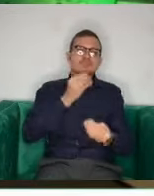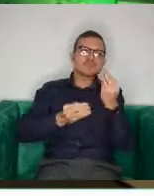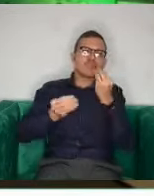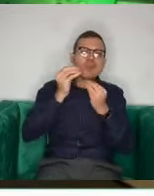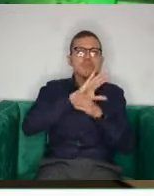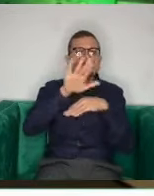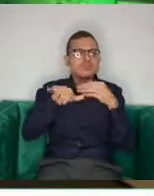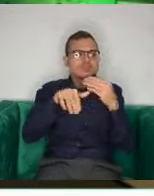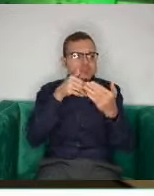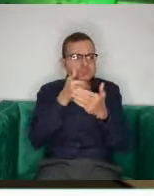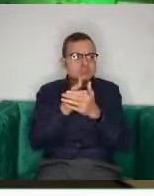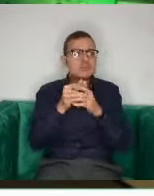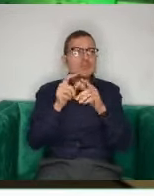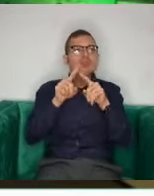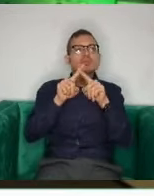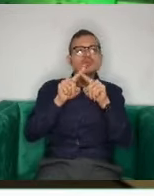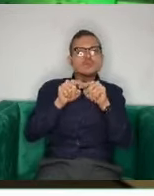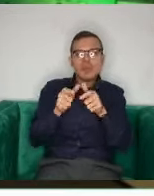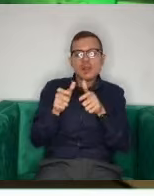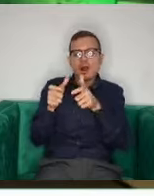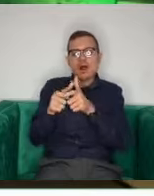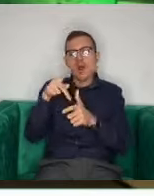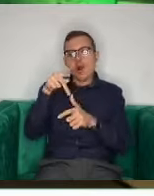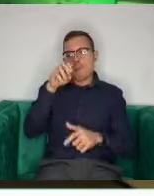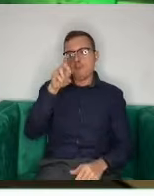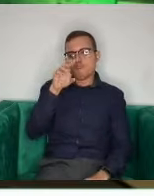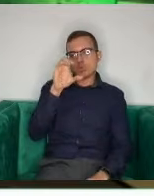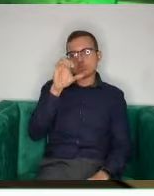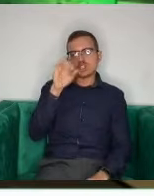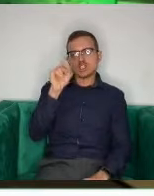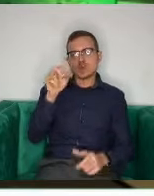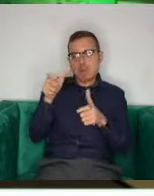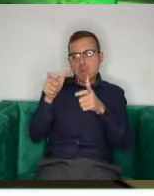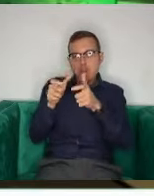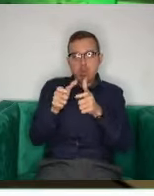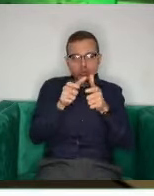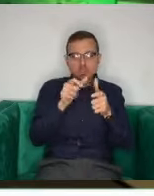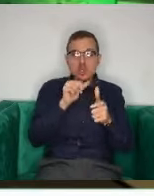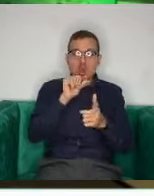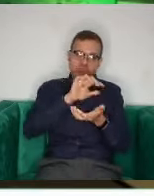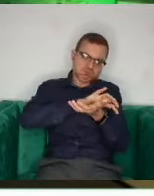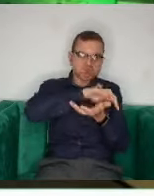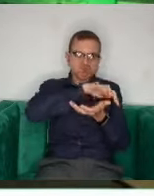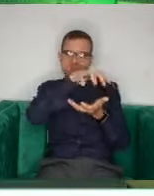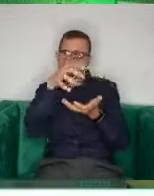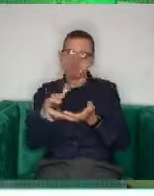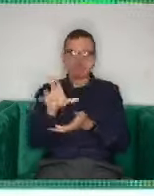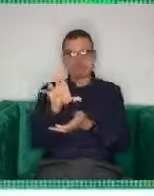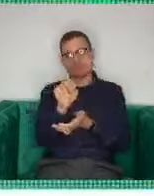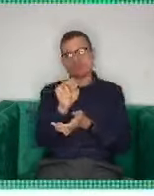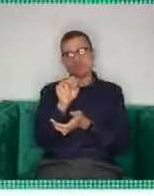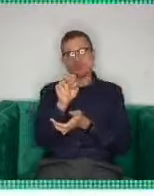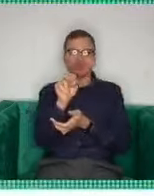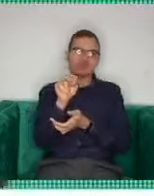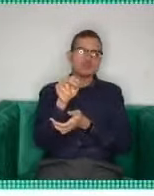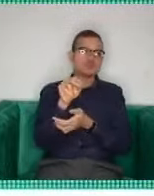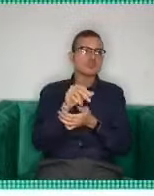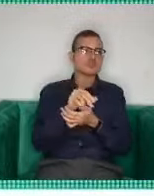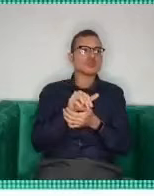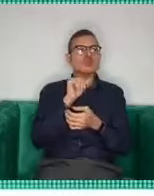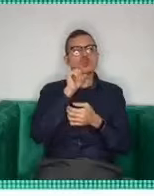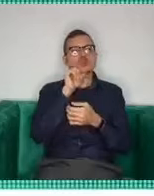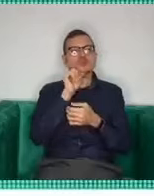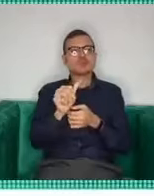porciones. No abusar de esos alimentos que tienen propiedades